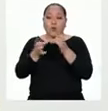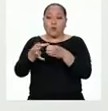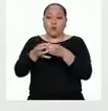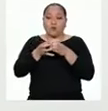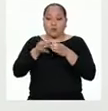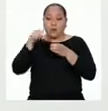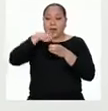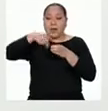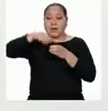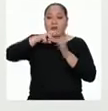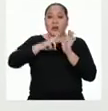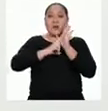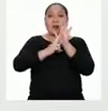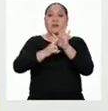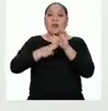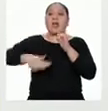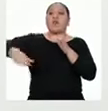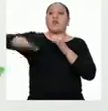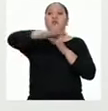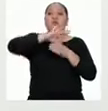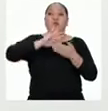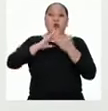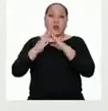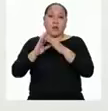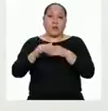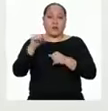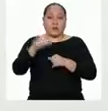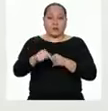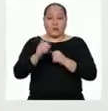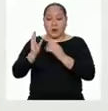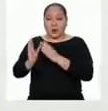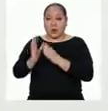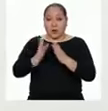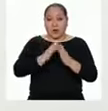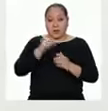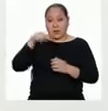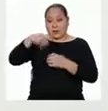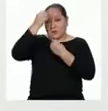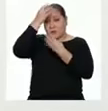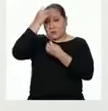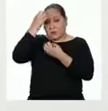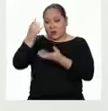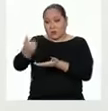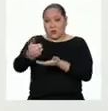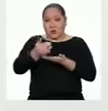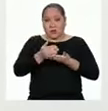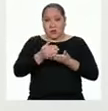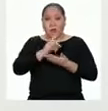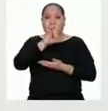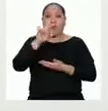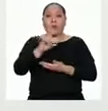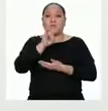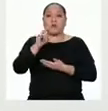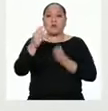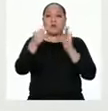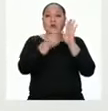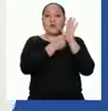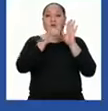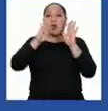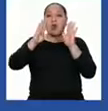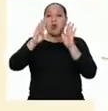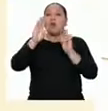la población a la que se dirige nuestro estudio. Y para organizar los datos recogidos de nuestra muestra, vamos a usar la siguiente